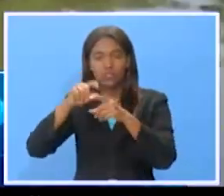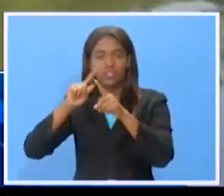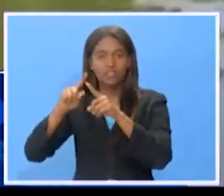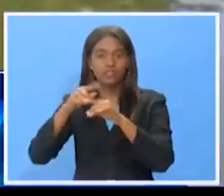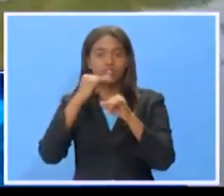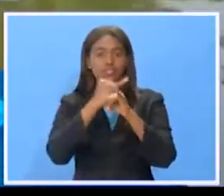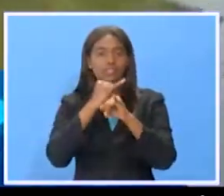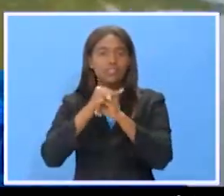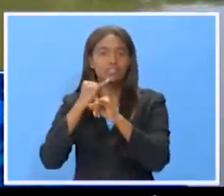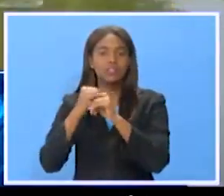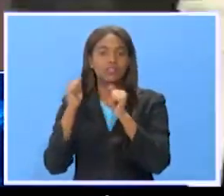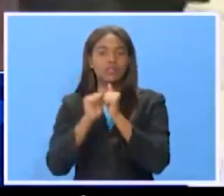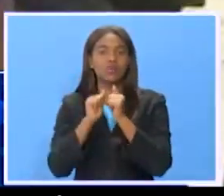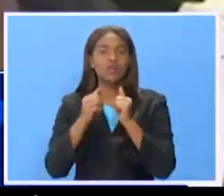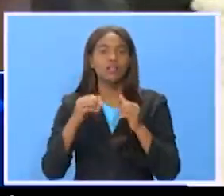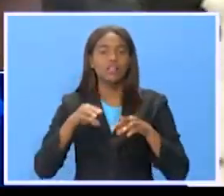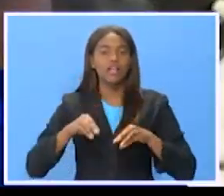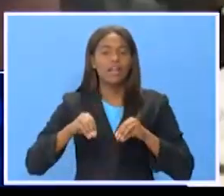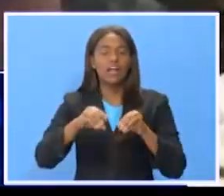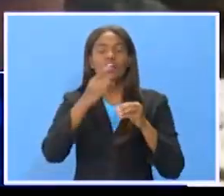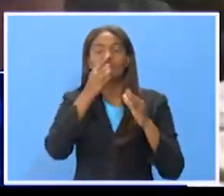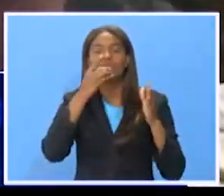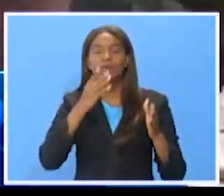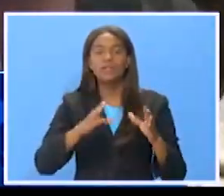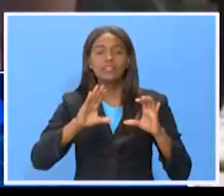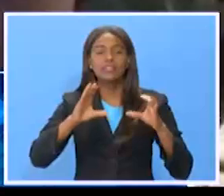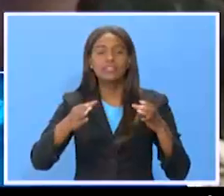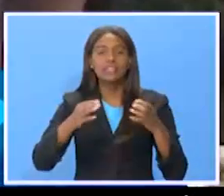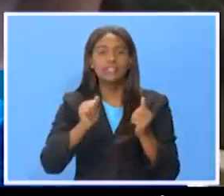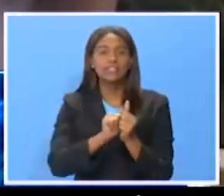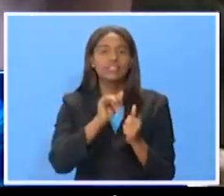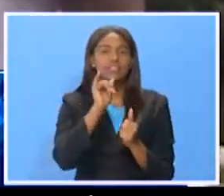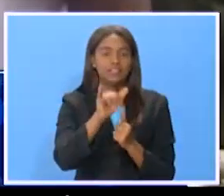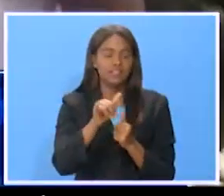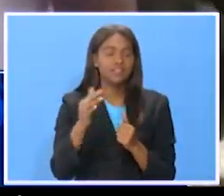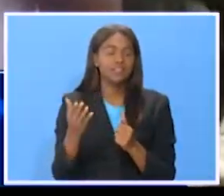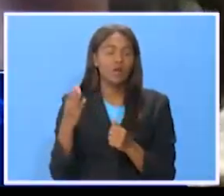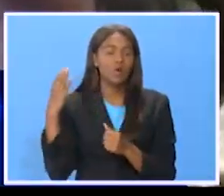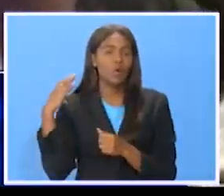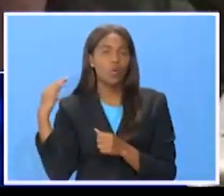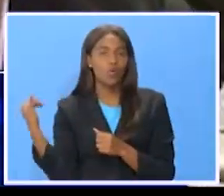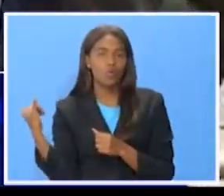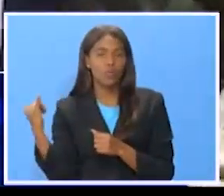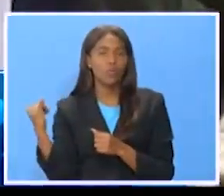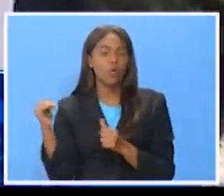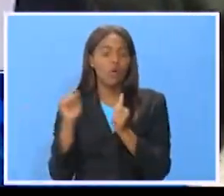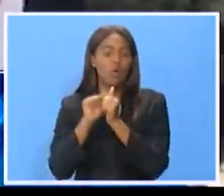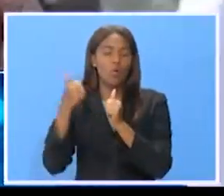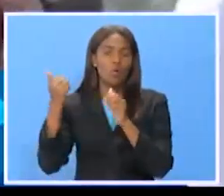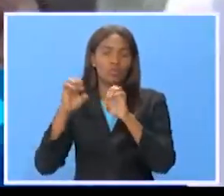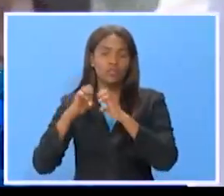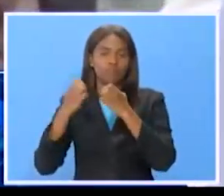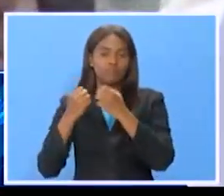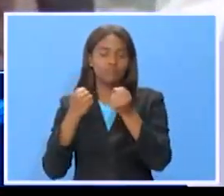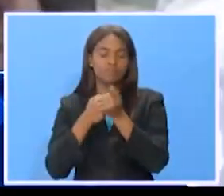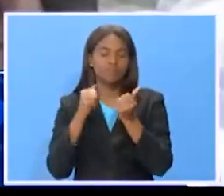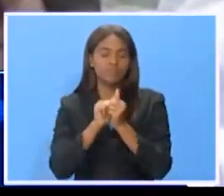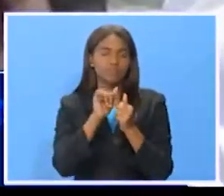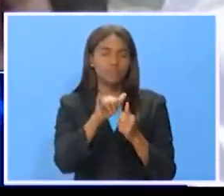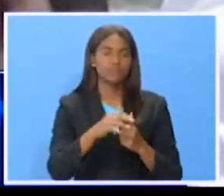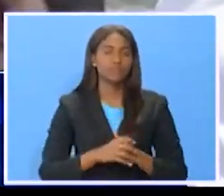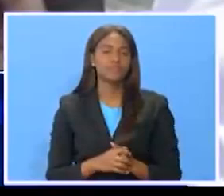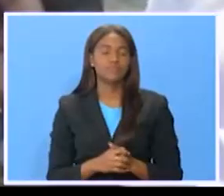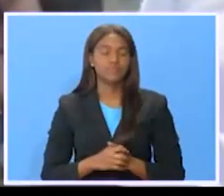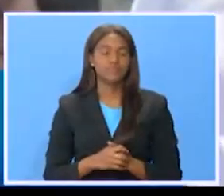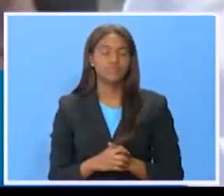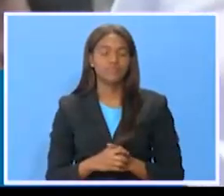el Instituto Agrario Dominicano, el Centro de la Cultura y Progreso de Cotuí y otras ligadas al tema. Se van a dar unos 3 cursos